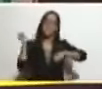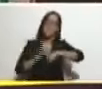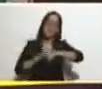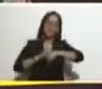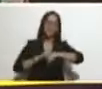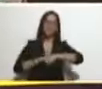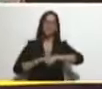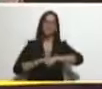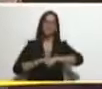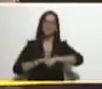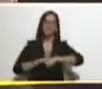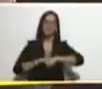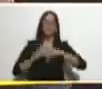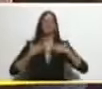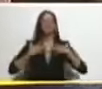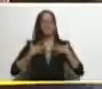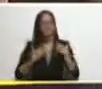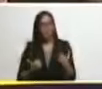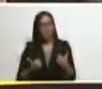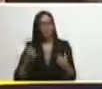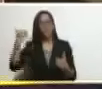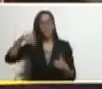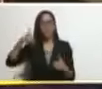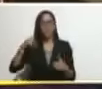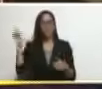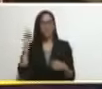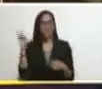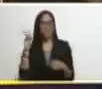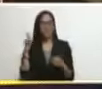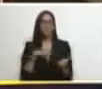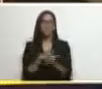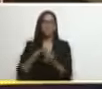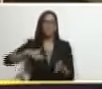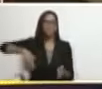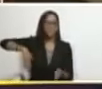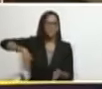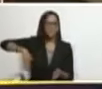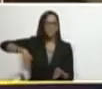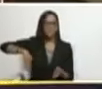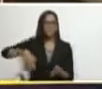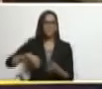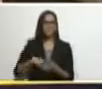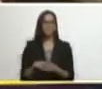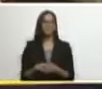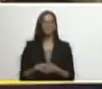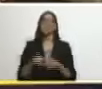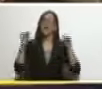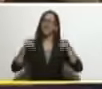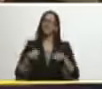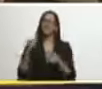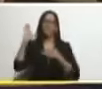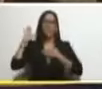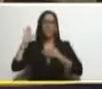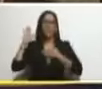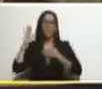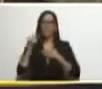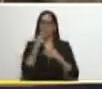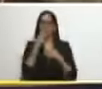tarde, recuperaremos los derechos de Venezuela sobre la Guayana Esequiba. Así lo juro frente a